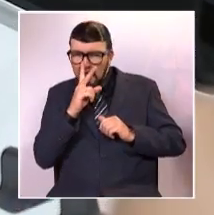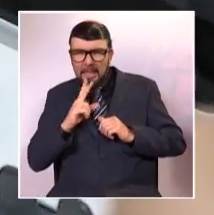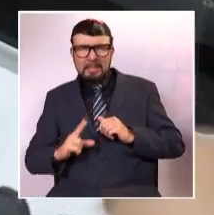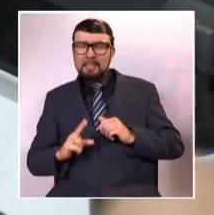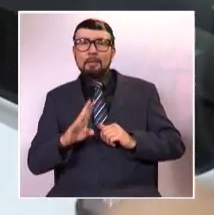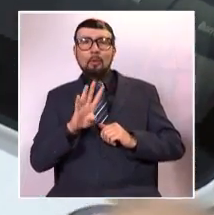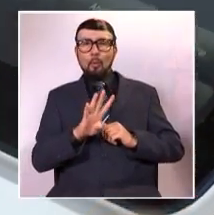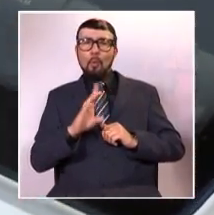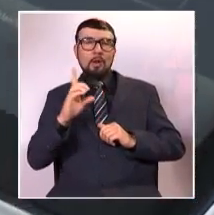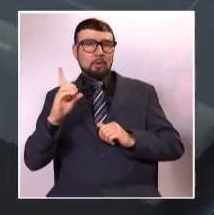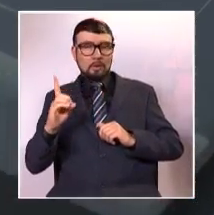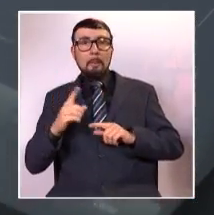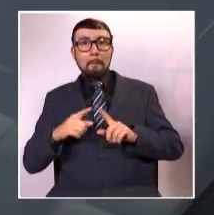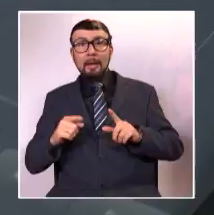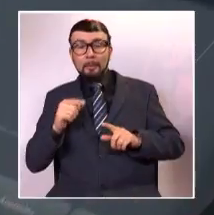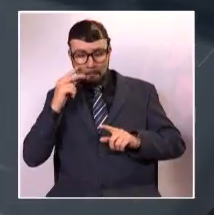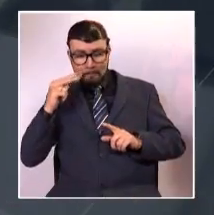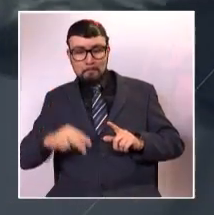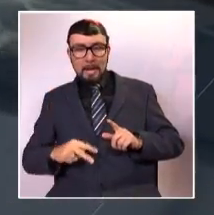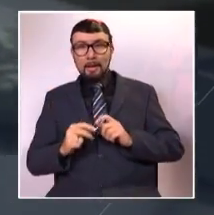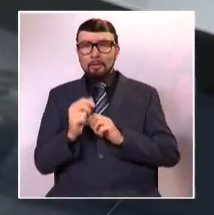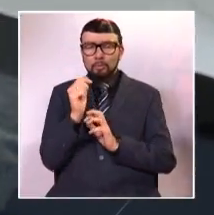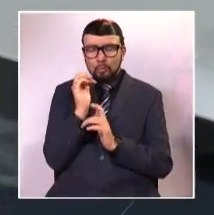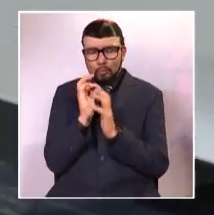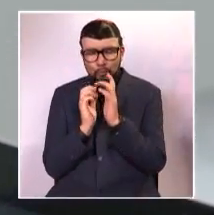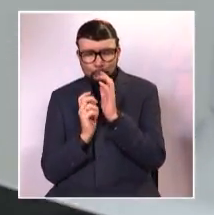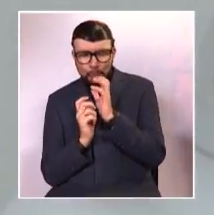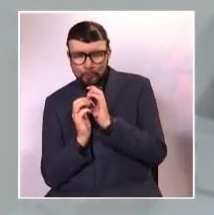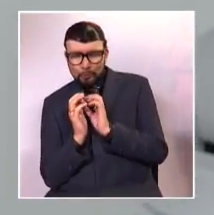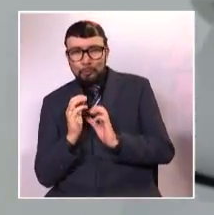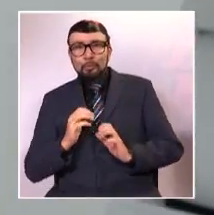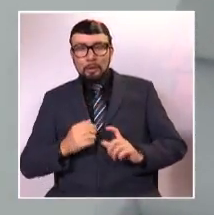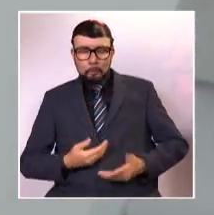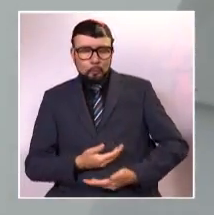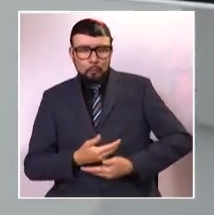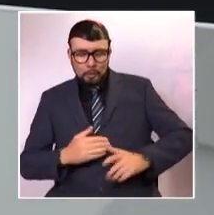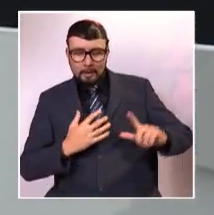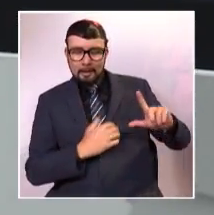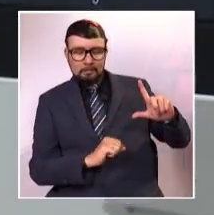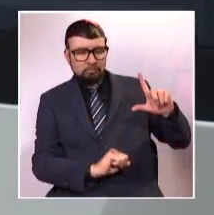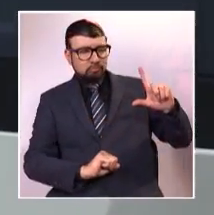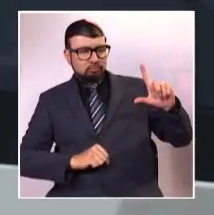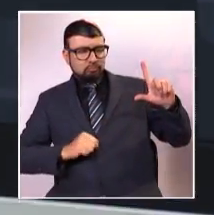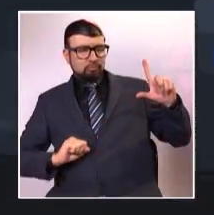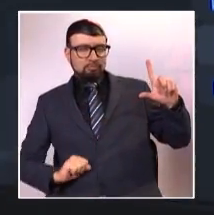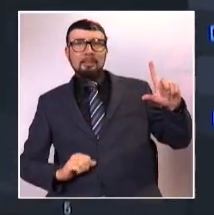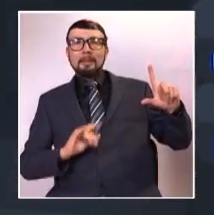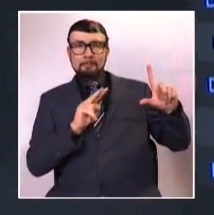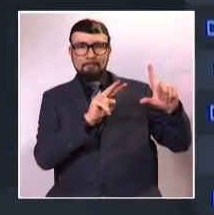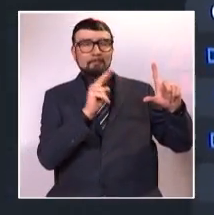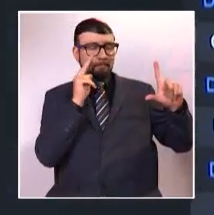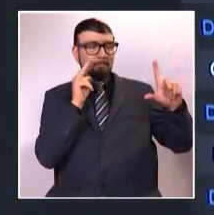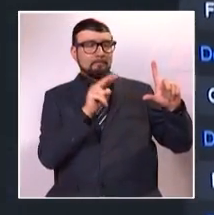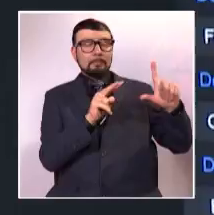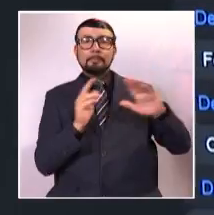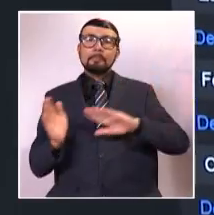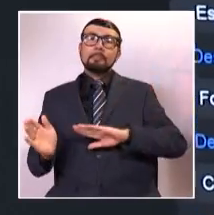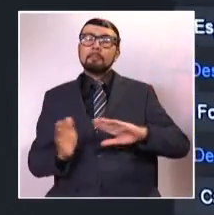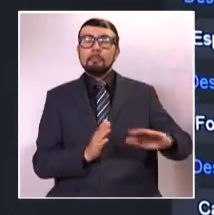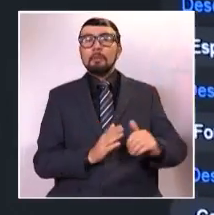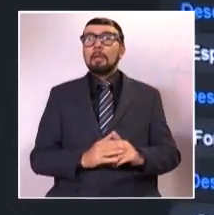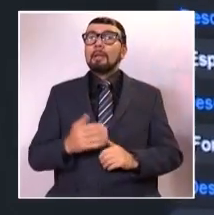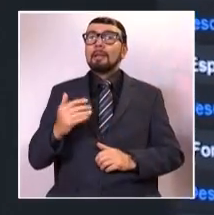pero es por el movimiento. ¿Sí? Ahora bien, nosotros realizamos aquí en el parque, ya desde que estamos